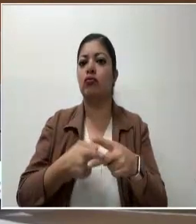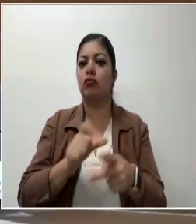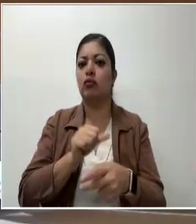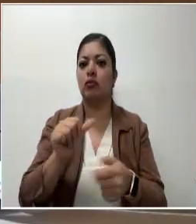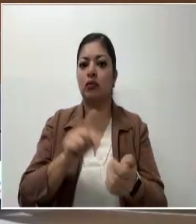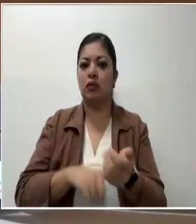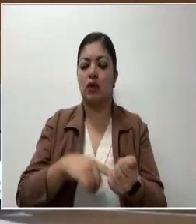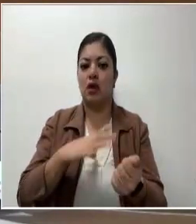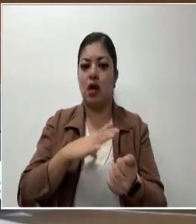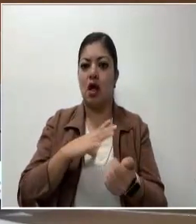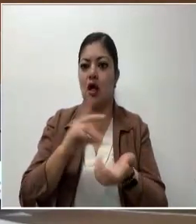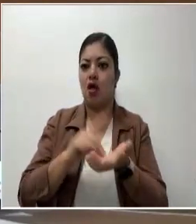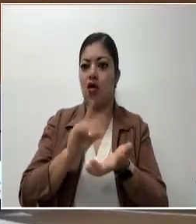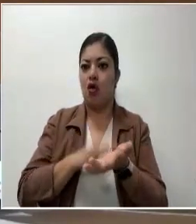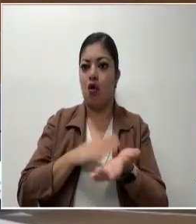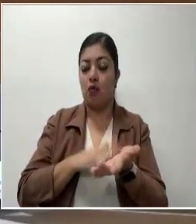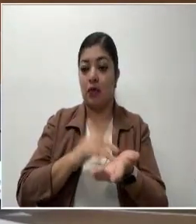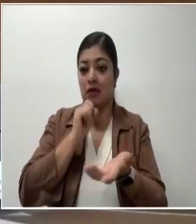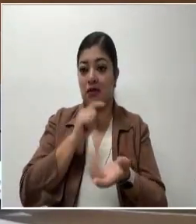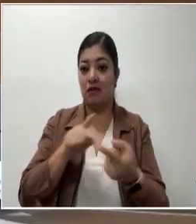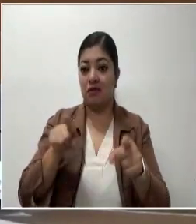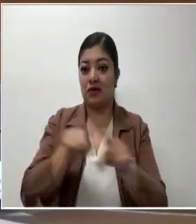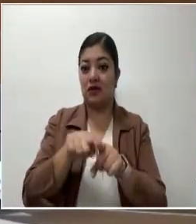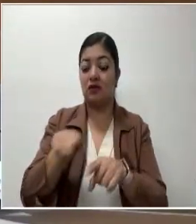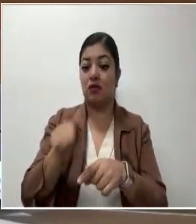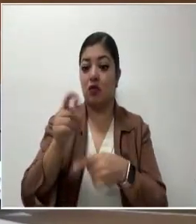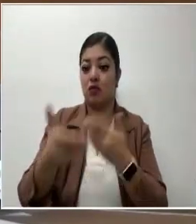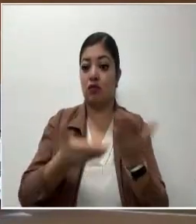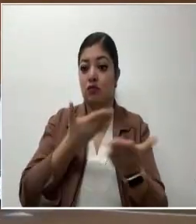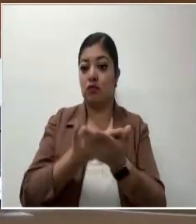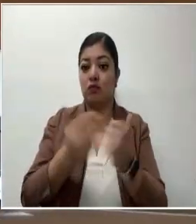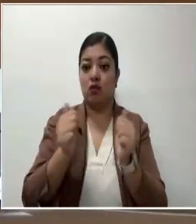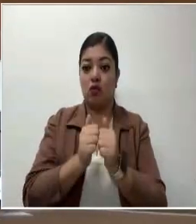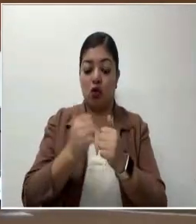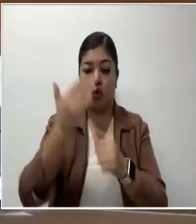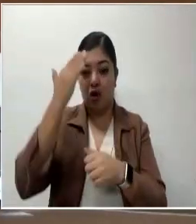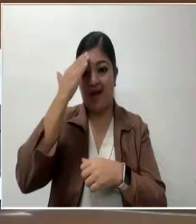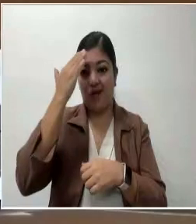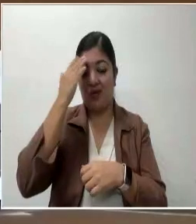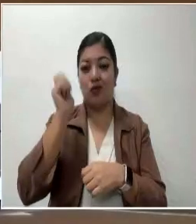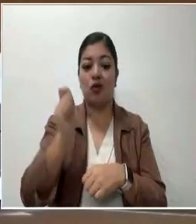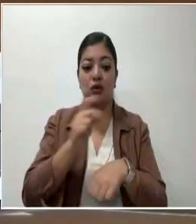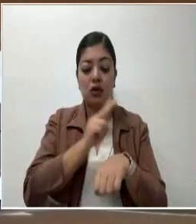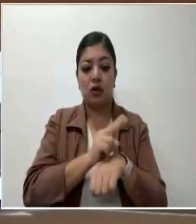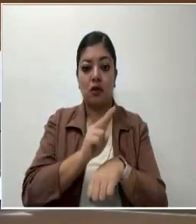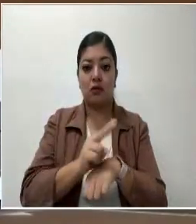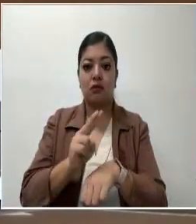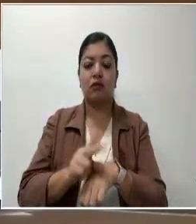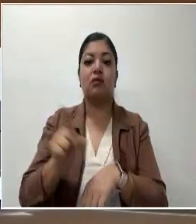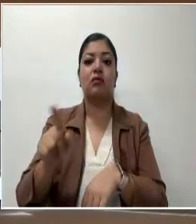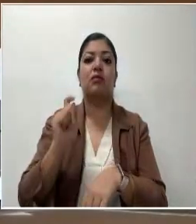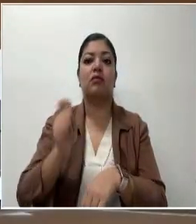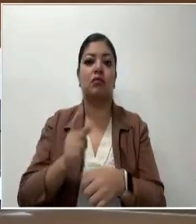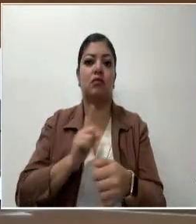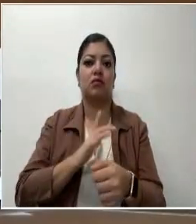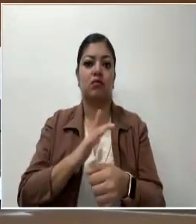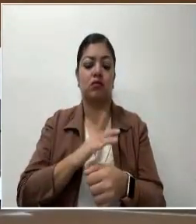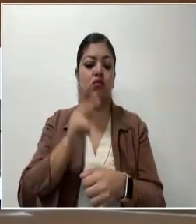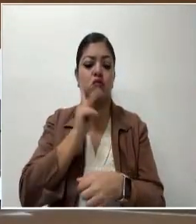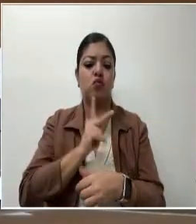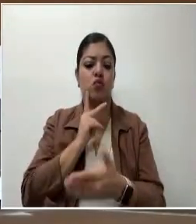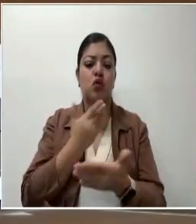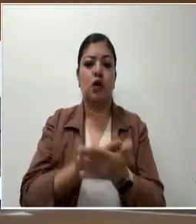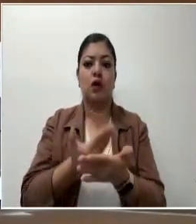documentales que en su caso presentó ante la autoridad fiscalizadora quedaban solventadas Las observaciones que le